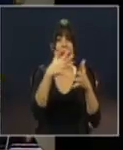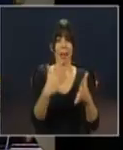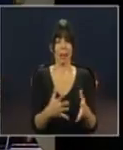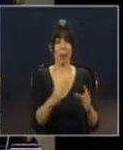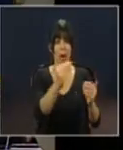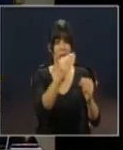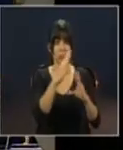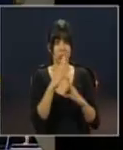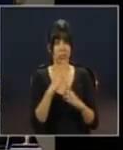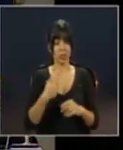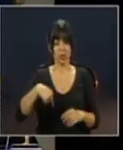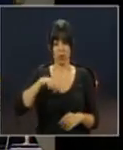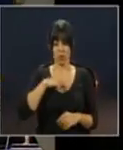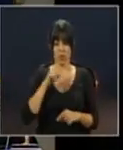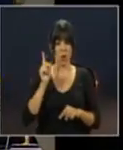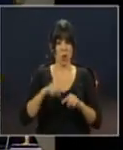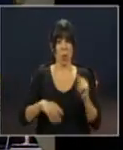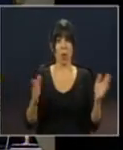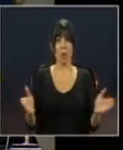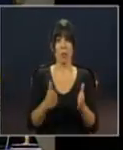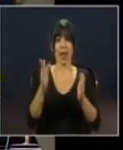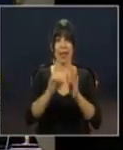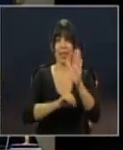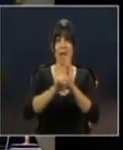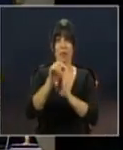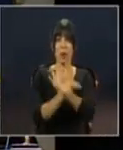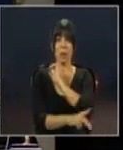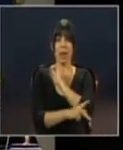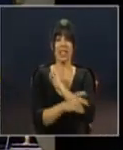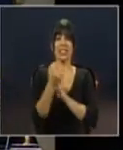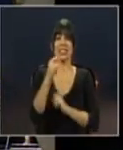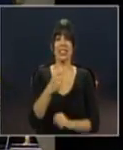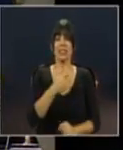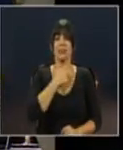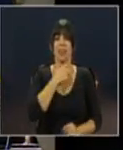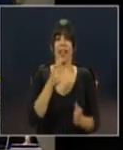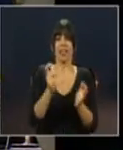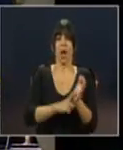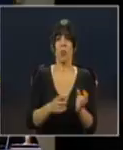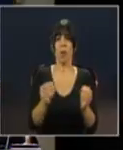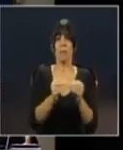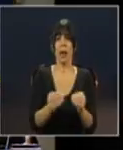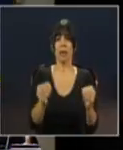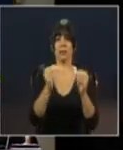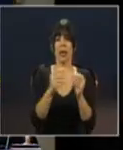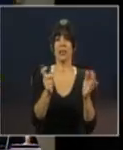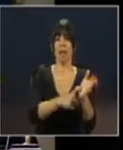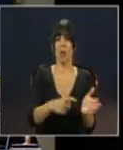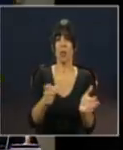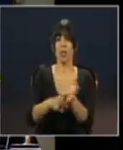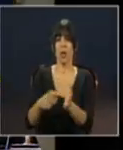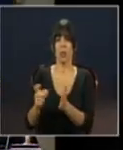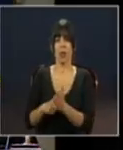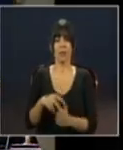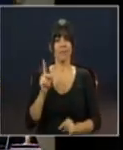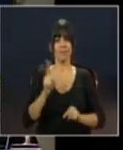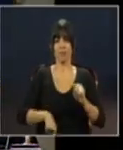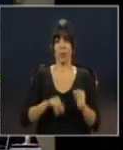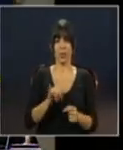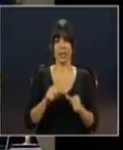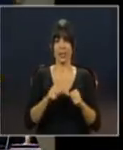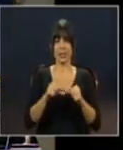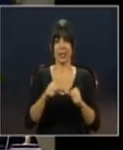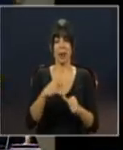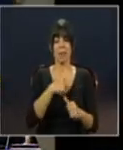No podemos impulsar el desarrollo del país endeudándonos cada día más. Es mi obligación y mi